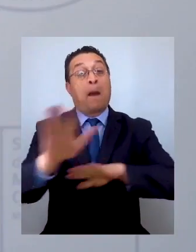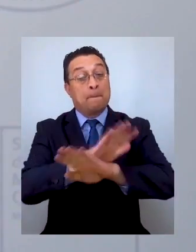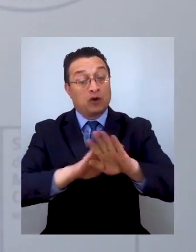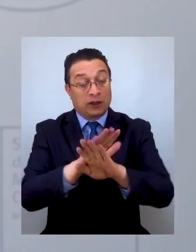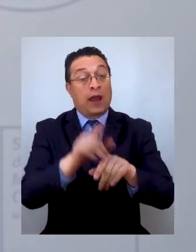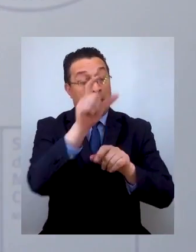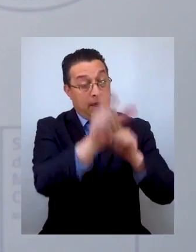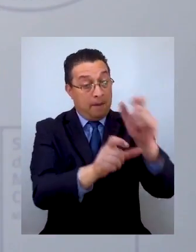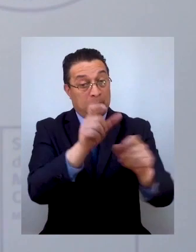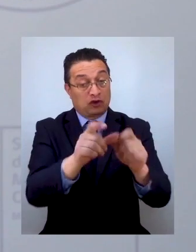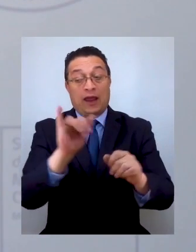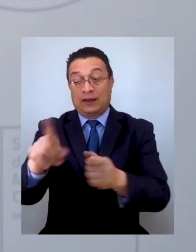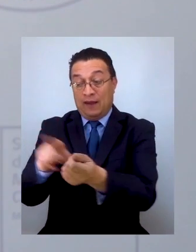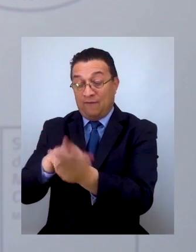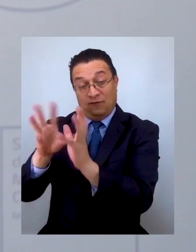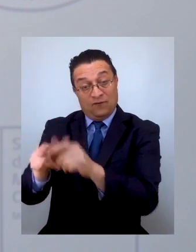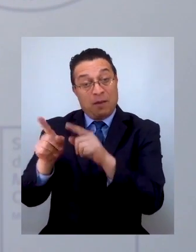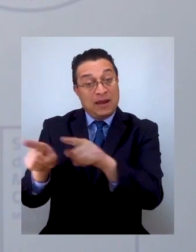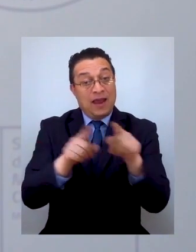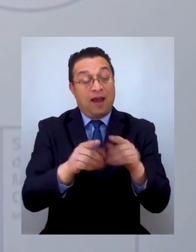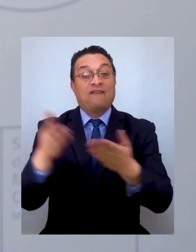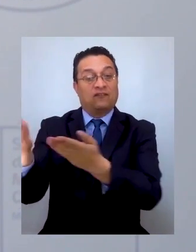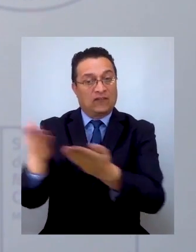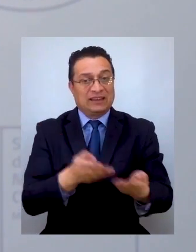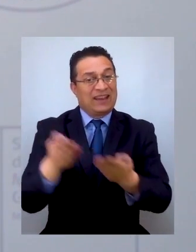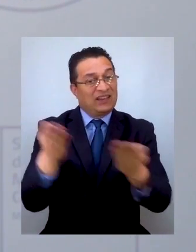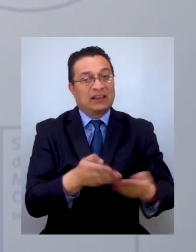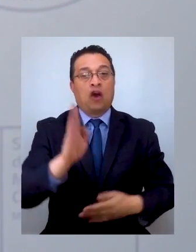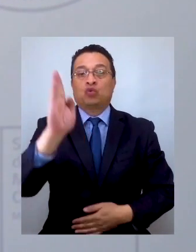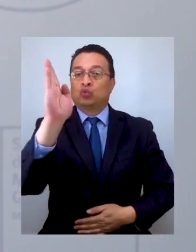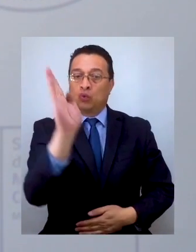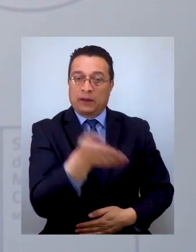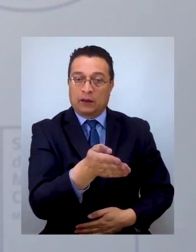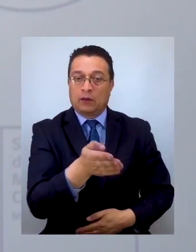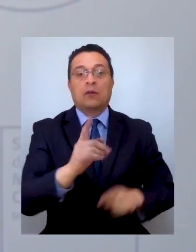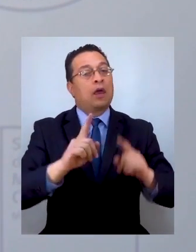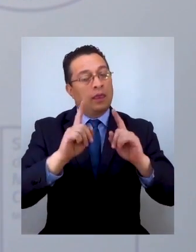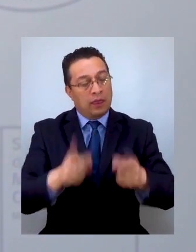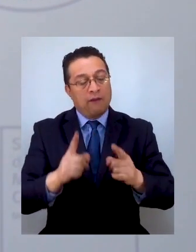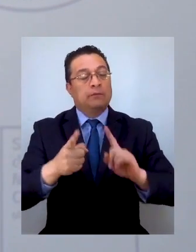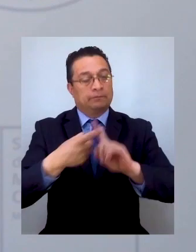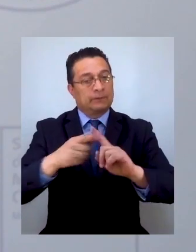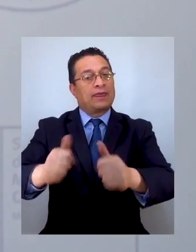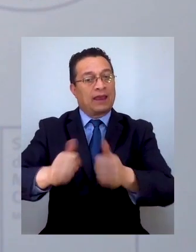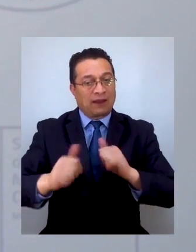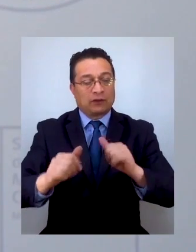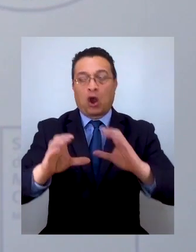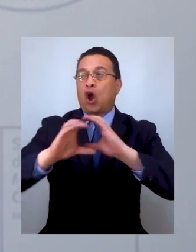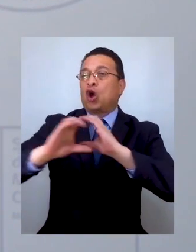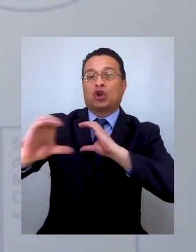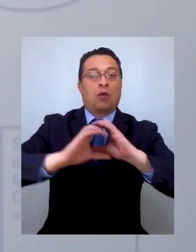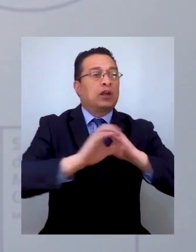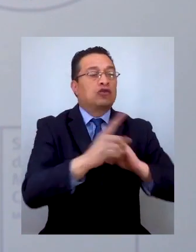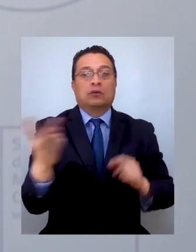Para proteger tanto a pacientes como a familiares, las visitas fueron suspendidas y debimos enfrentar el desafío de